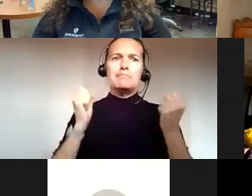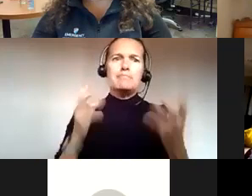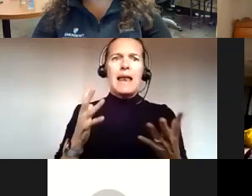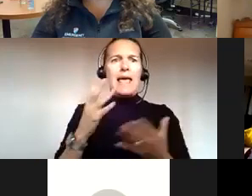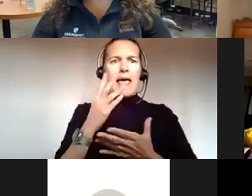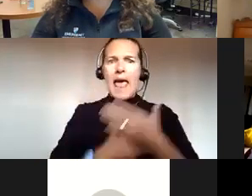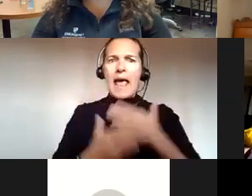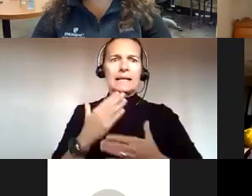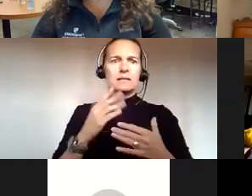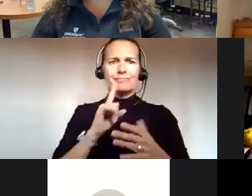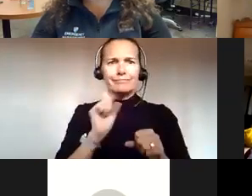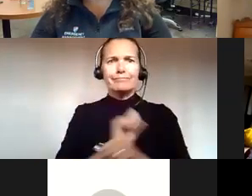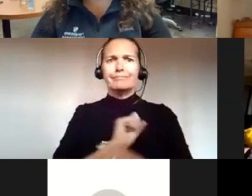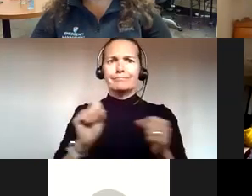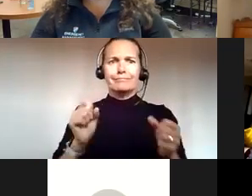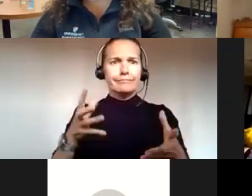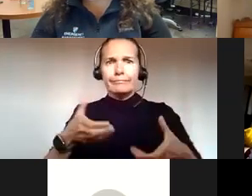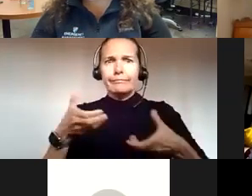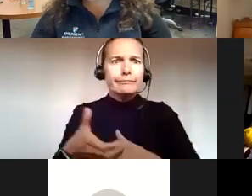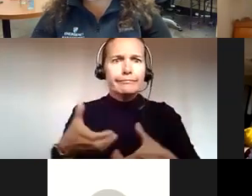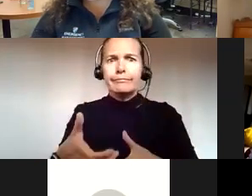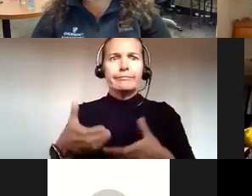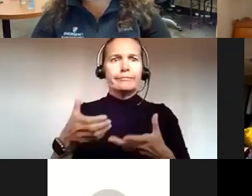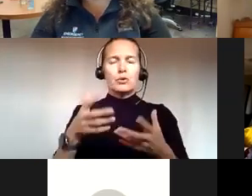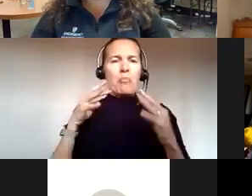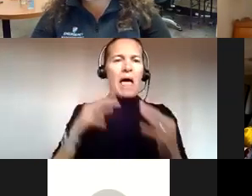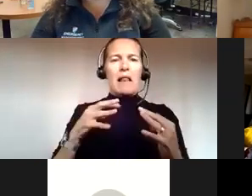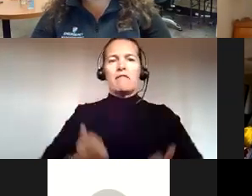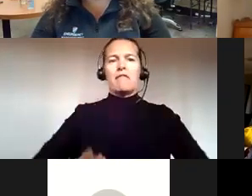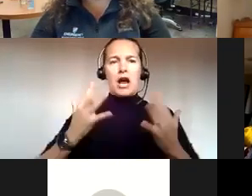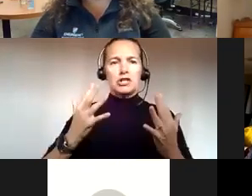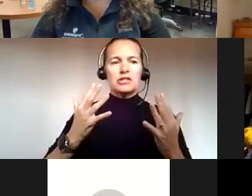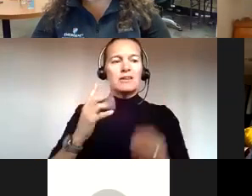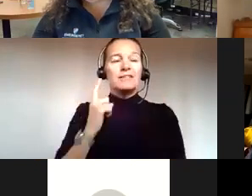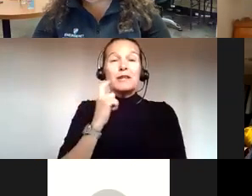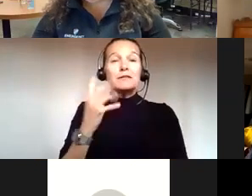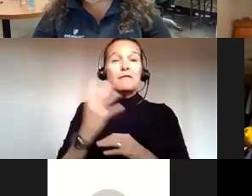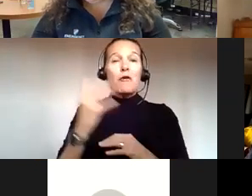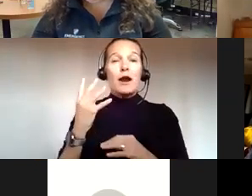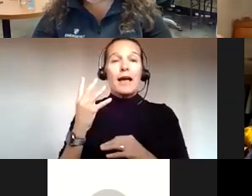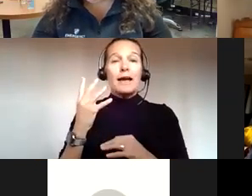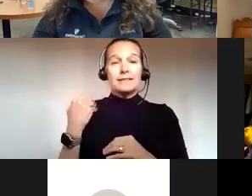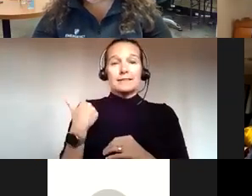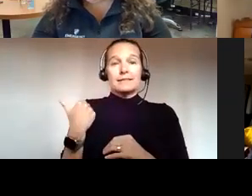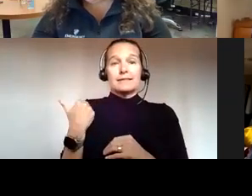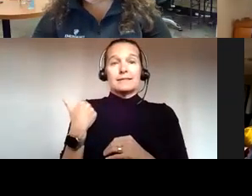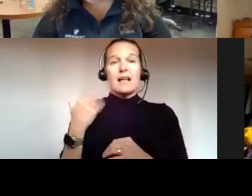tanta ayuda como sea posible para poder hacer frente a estos incendios.